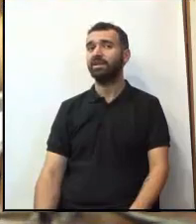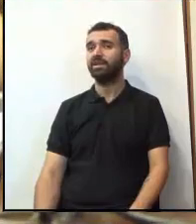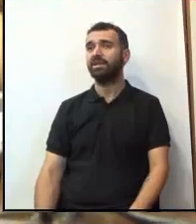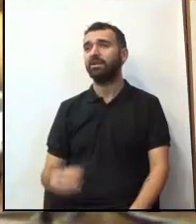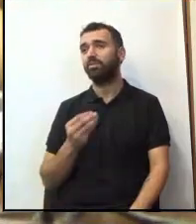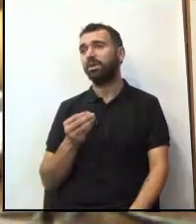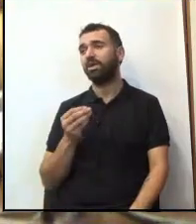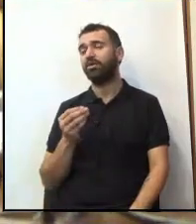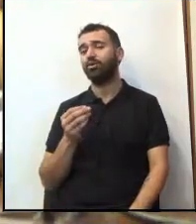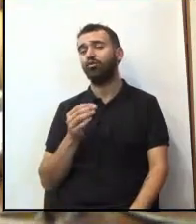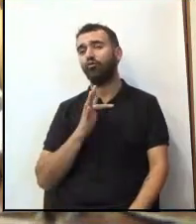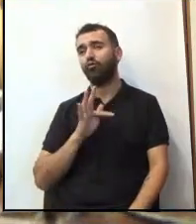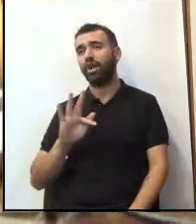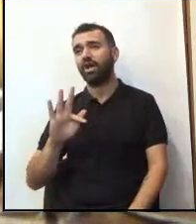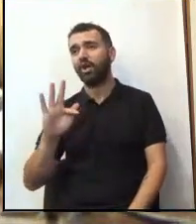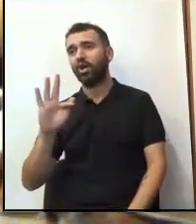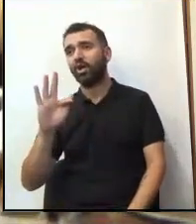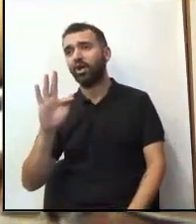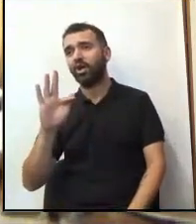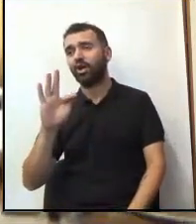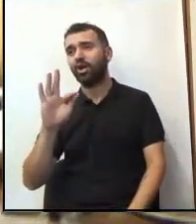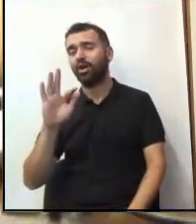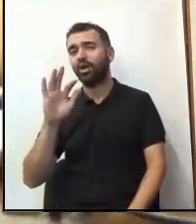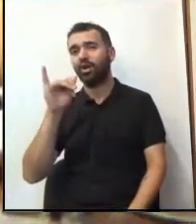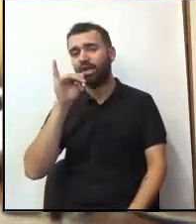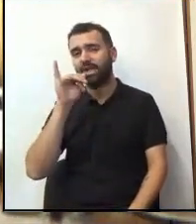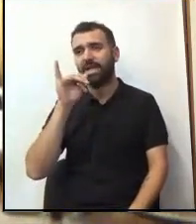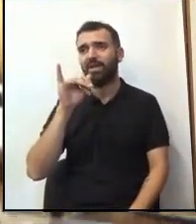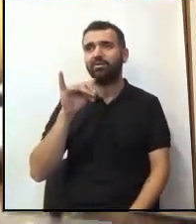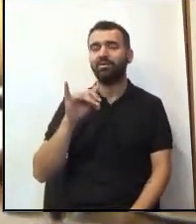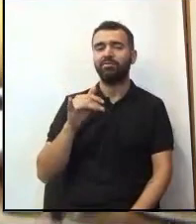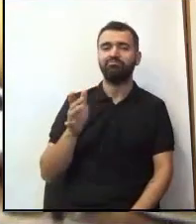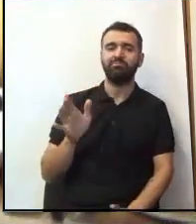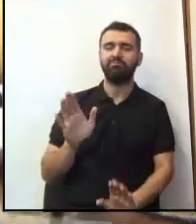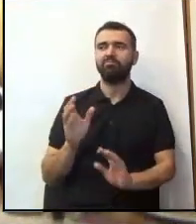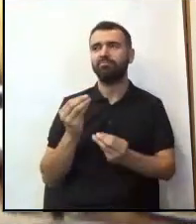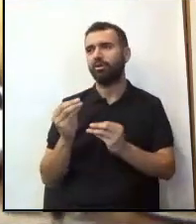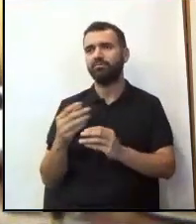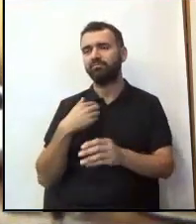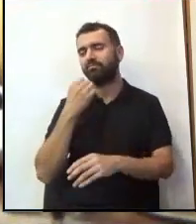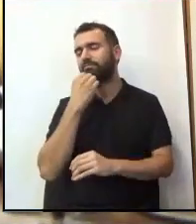franco-italiana, franco-romana, qué sé yo. Eso sí que sí. Ya, bueno.